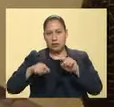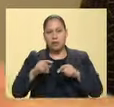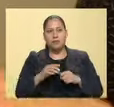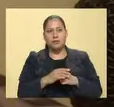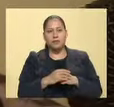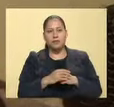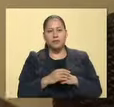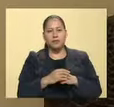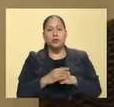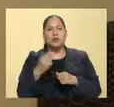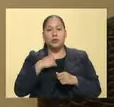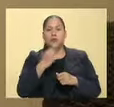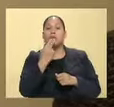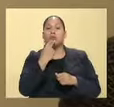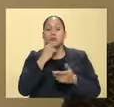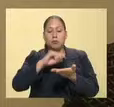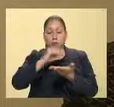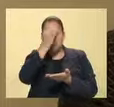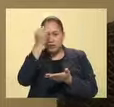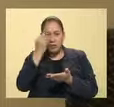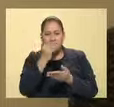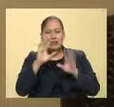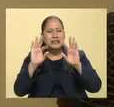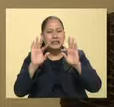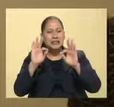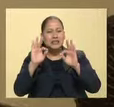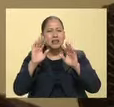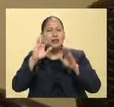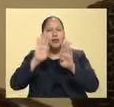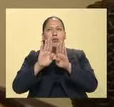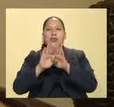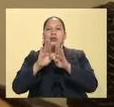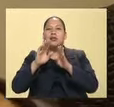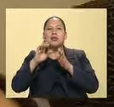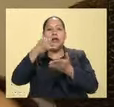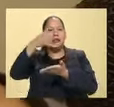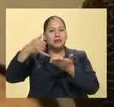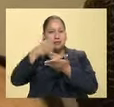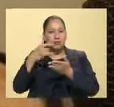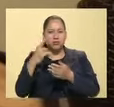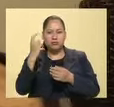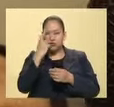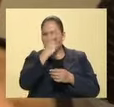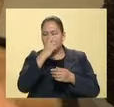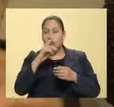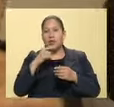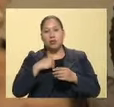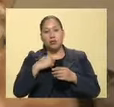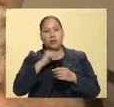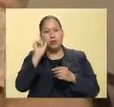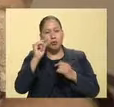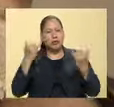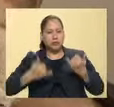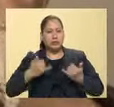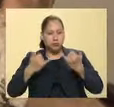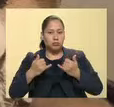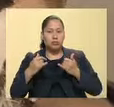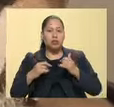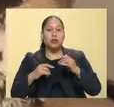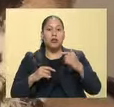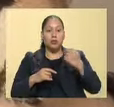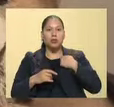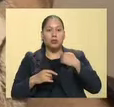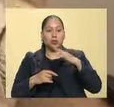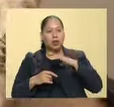uso maquillaje acrílico. Uh-huh. Soy un poco rebelde porque tengo por